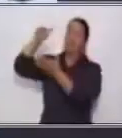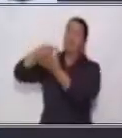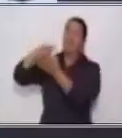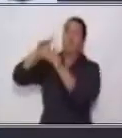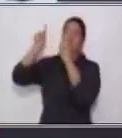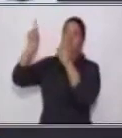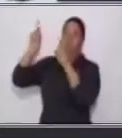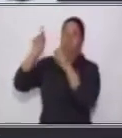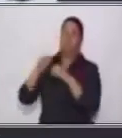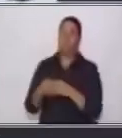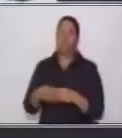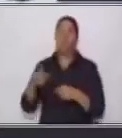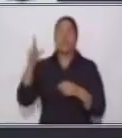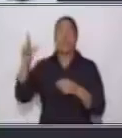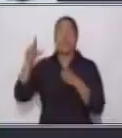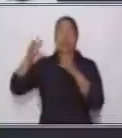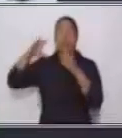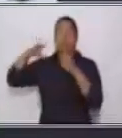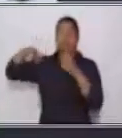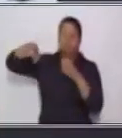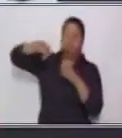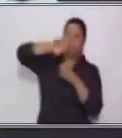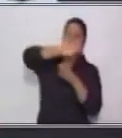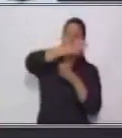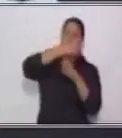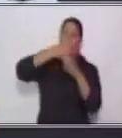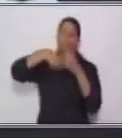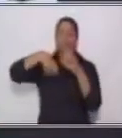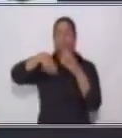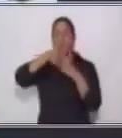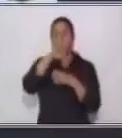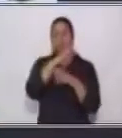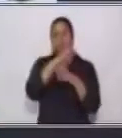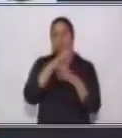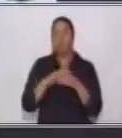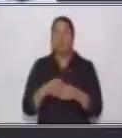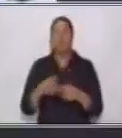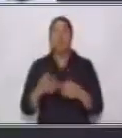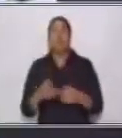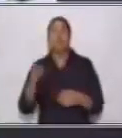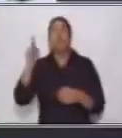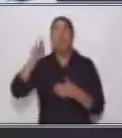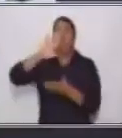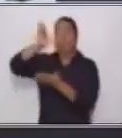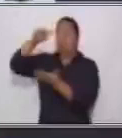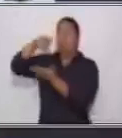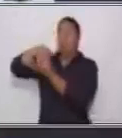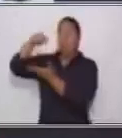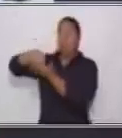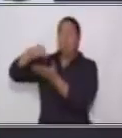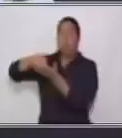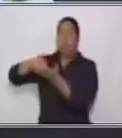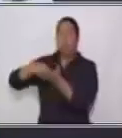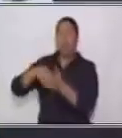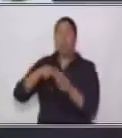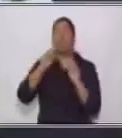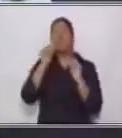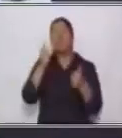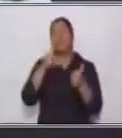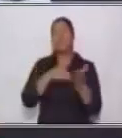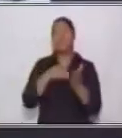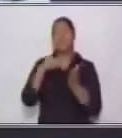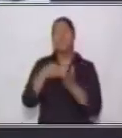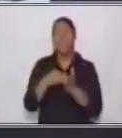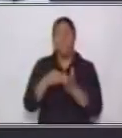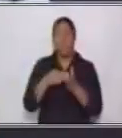que los demás planetas giren. Es de tamaño mediano. Su núcleo puede alcanzar hasta 15 millones de